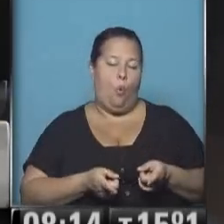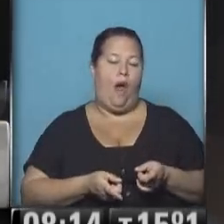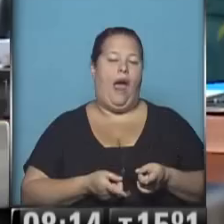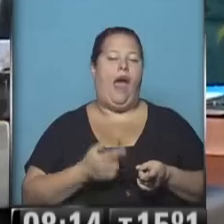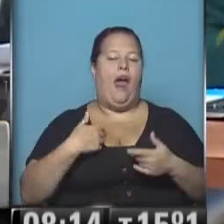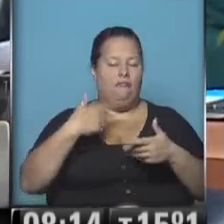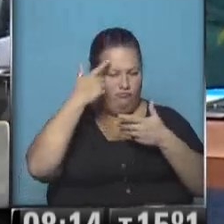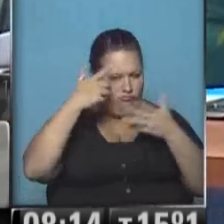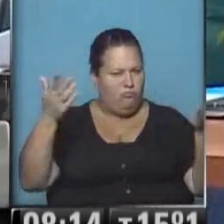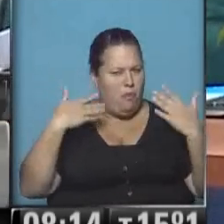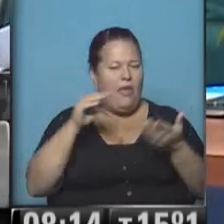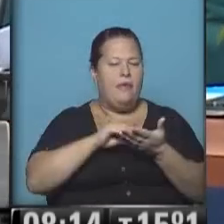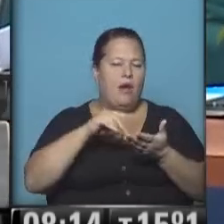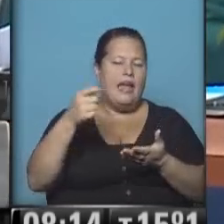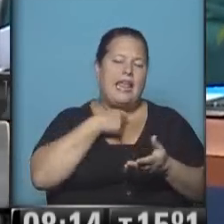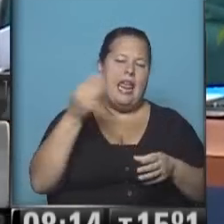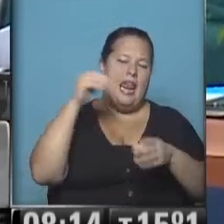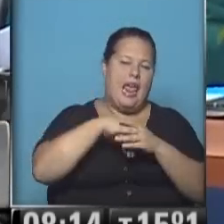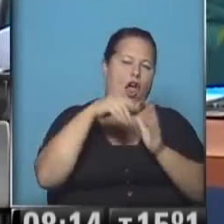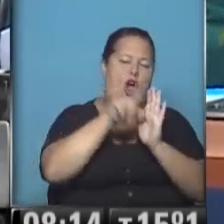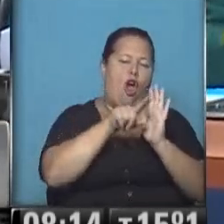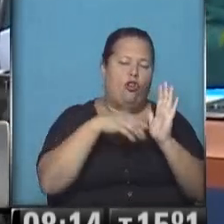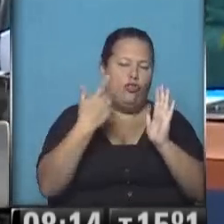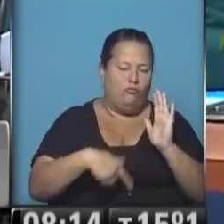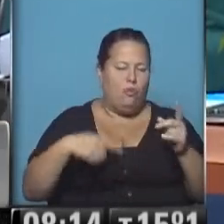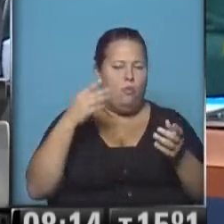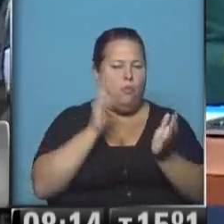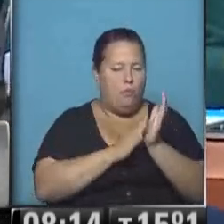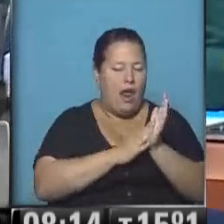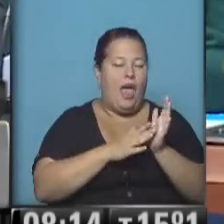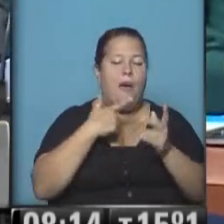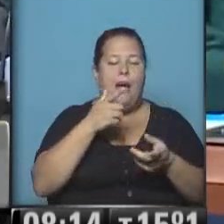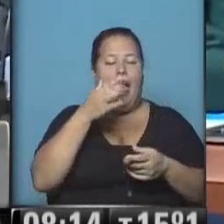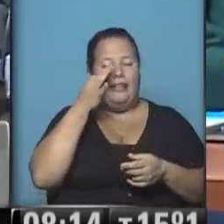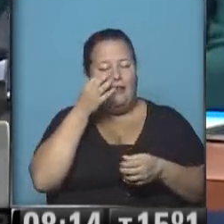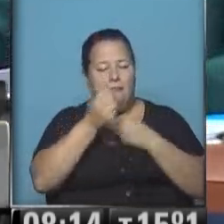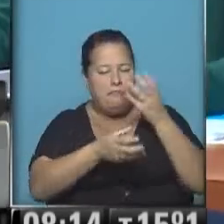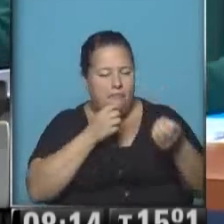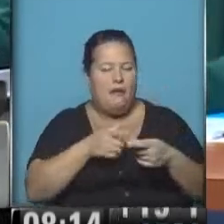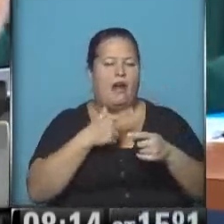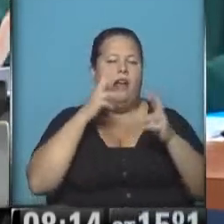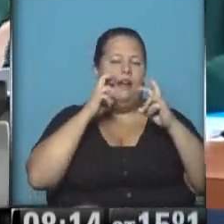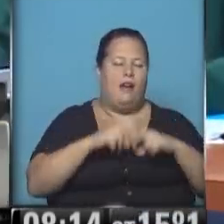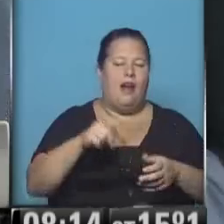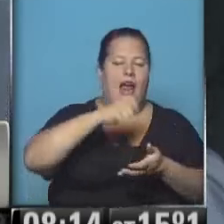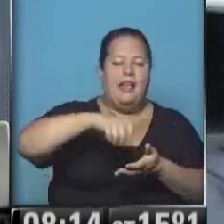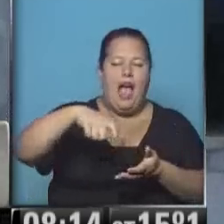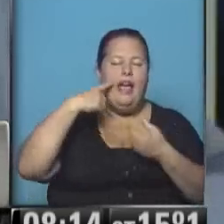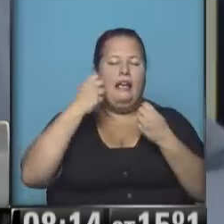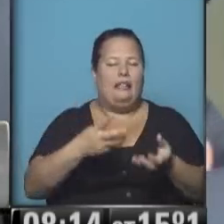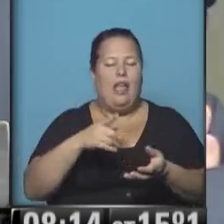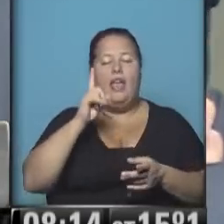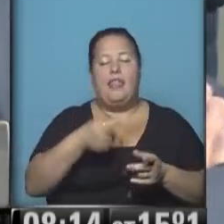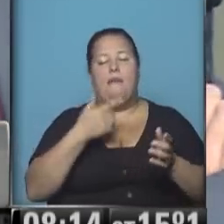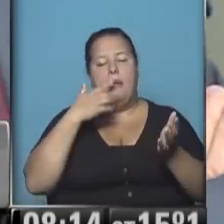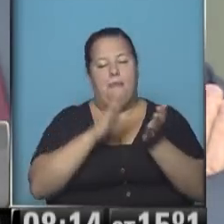abierto a cualquier diputado que quiere introducir otras medidas de pruebas a medidas testimoniales a periciales caligráficas y a